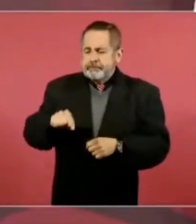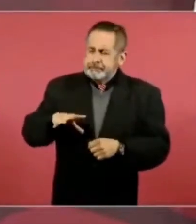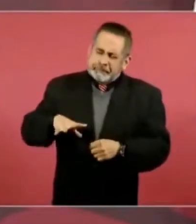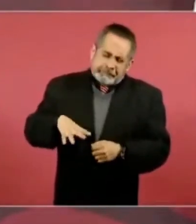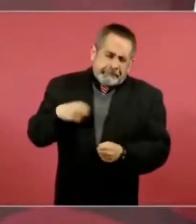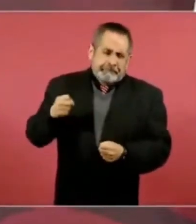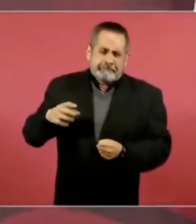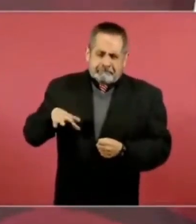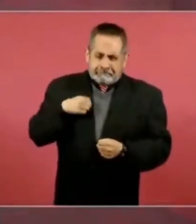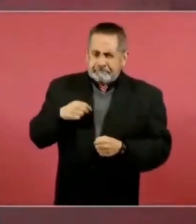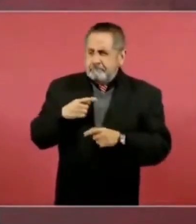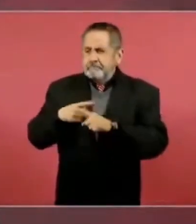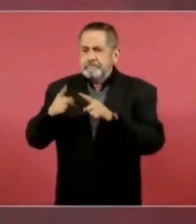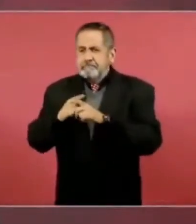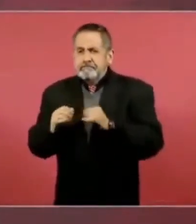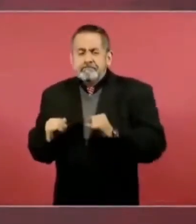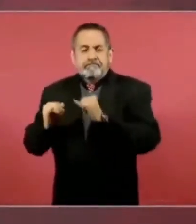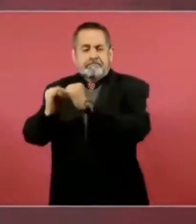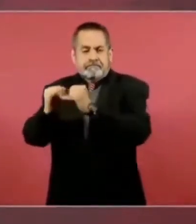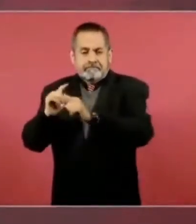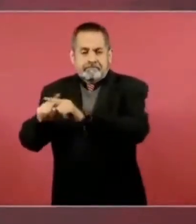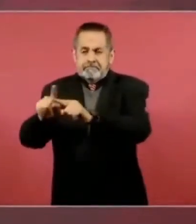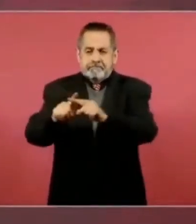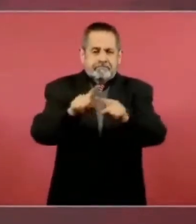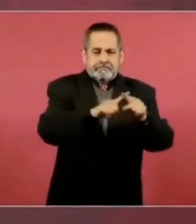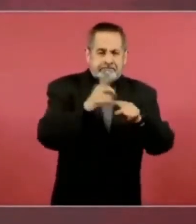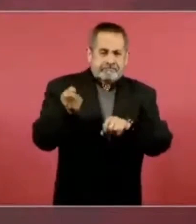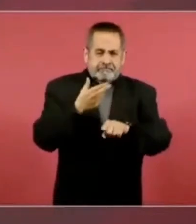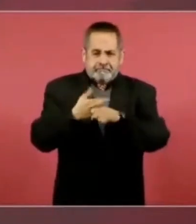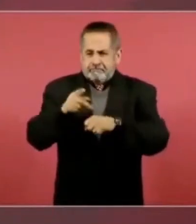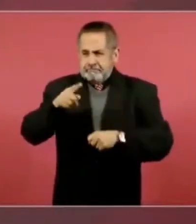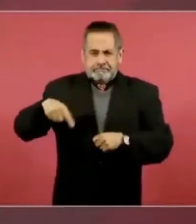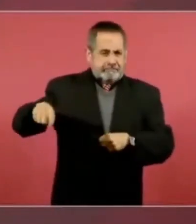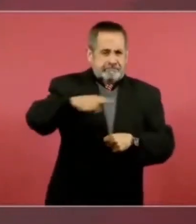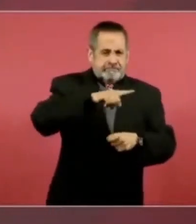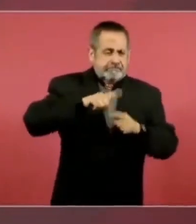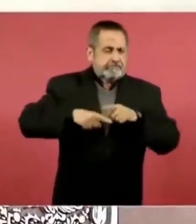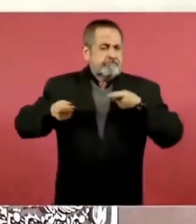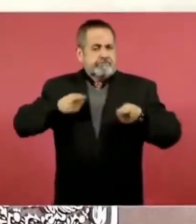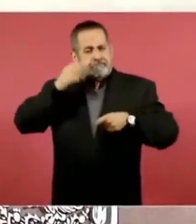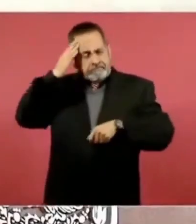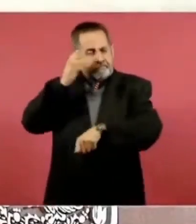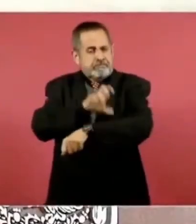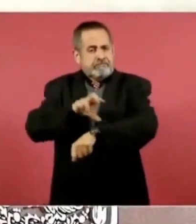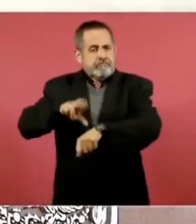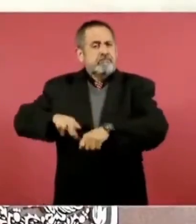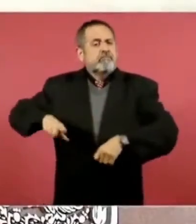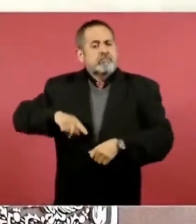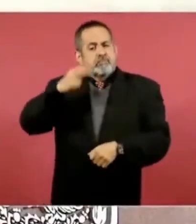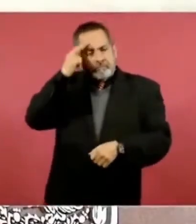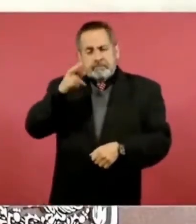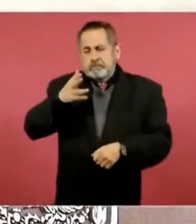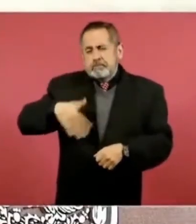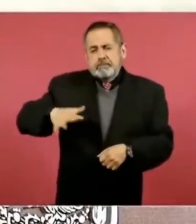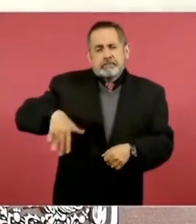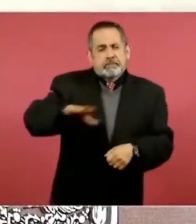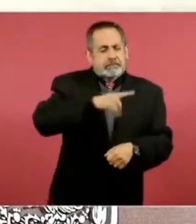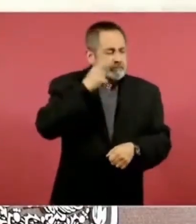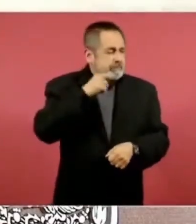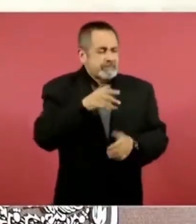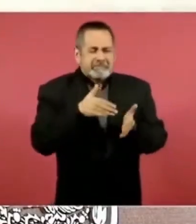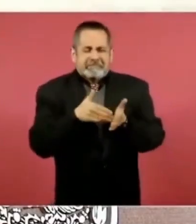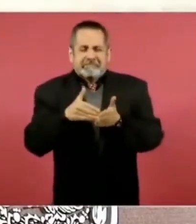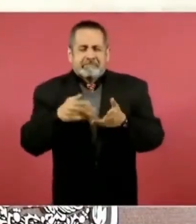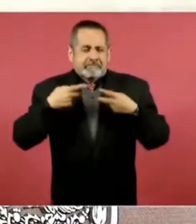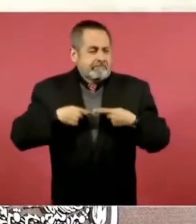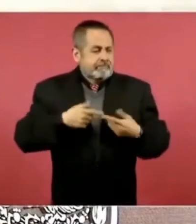esfuerzo interinstitucional dirigido desde el Gobierno de México para buscar a miles de seres humanos